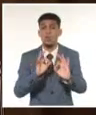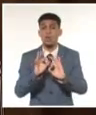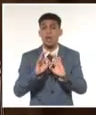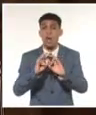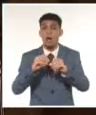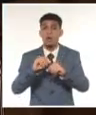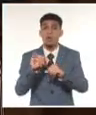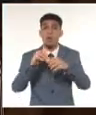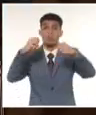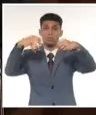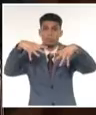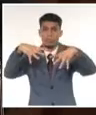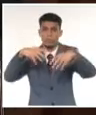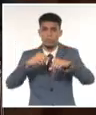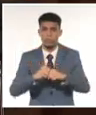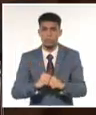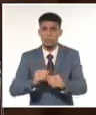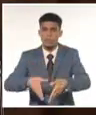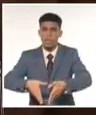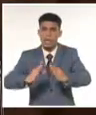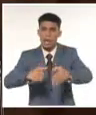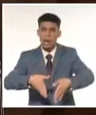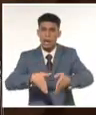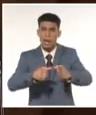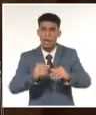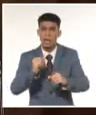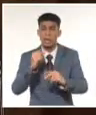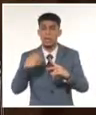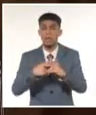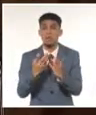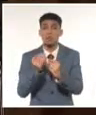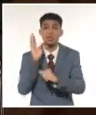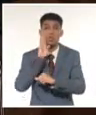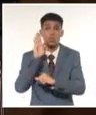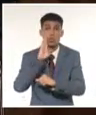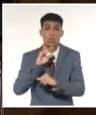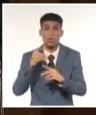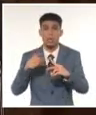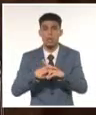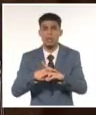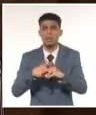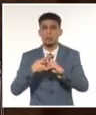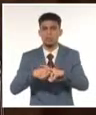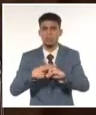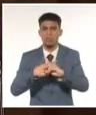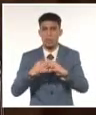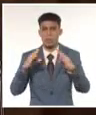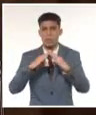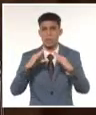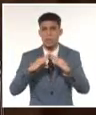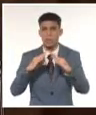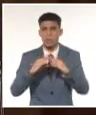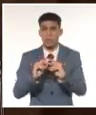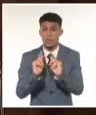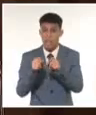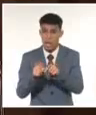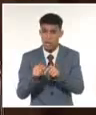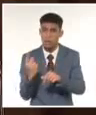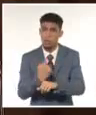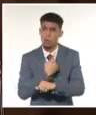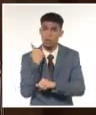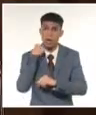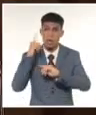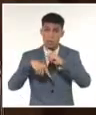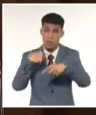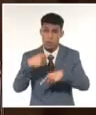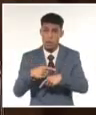alumbrado público, los viales, así como la construcción y reparación de viviendas. Hacia ellos debemos también